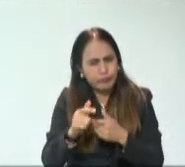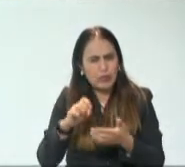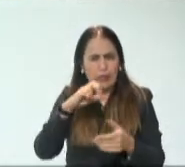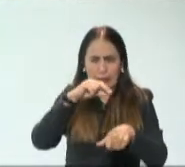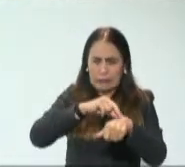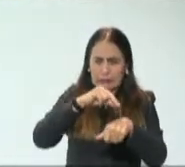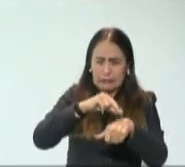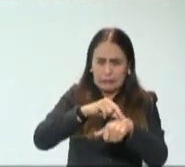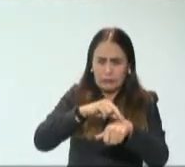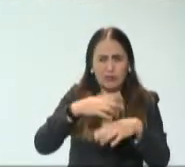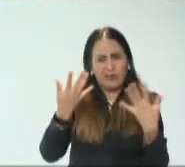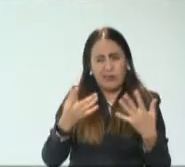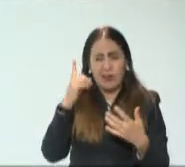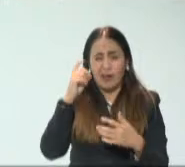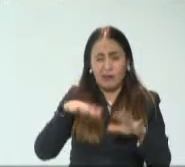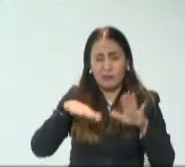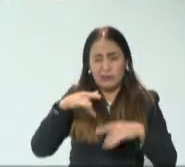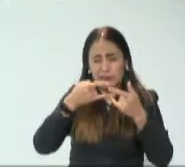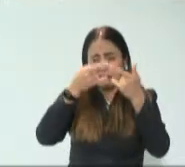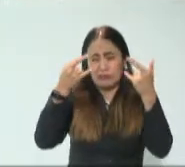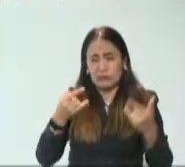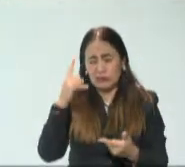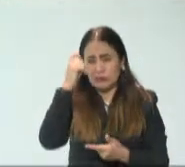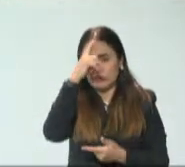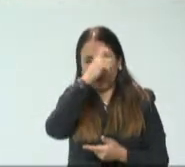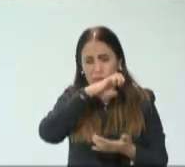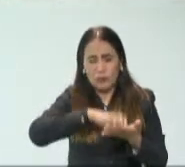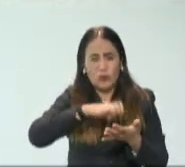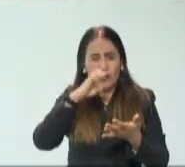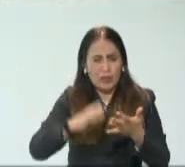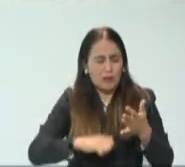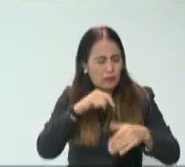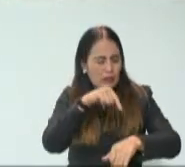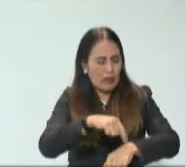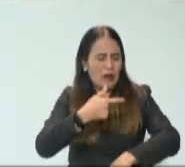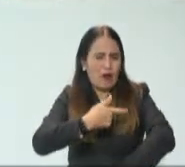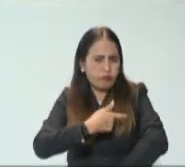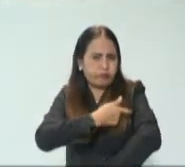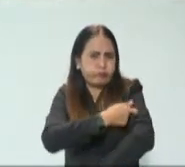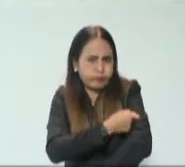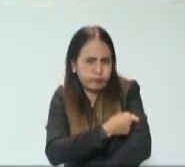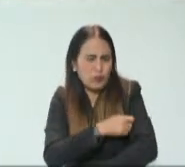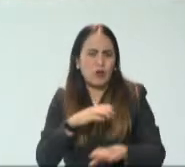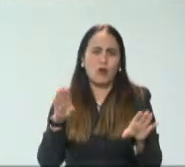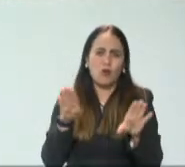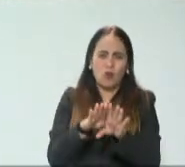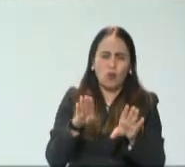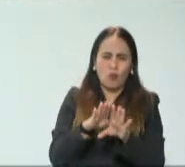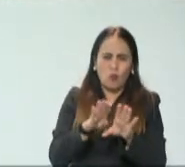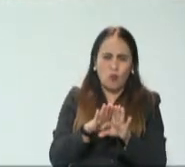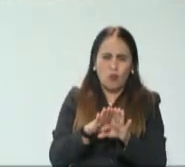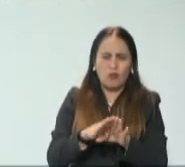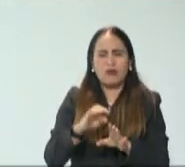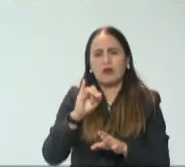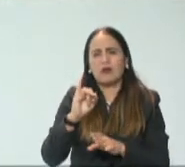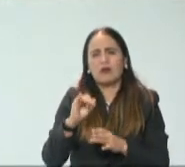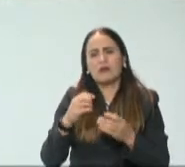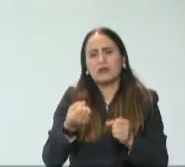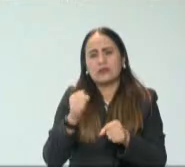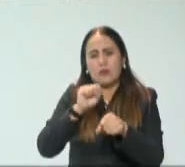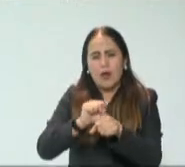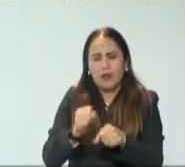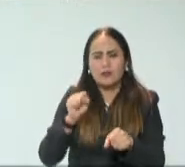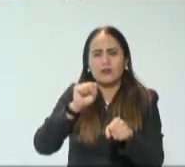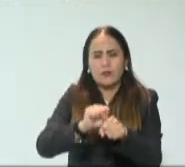altamente complicados como lo es la vacunación de influenza por ejemplo a través de presentaciones semanales eh ante